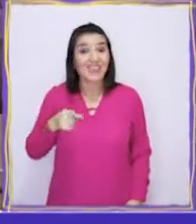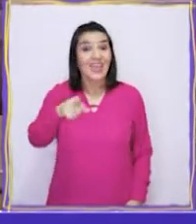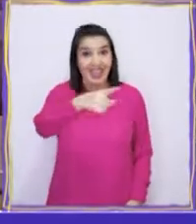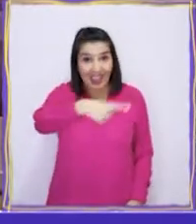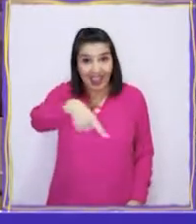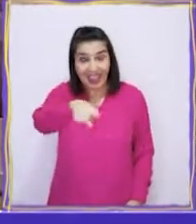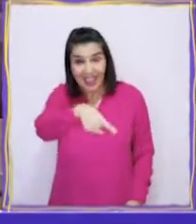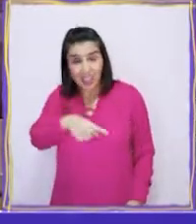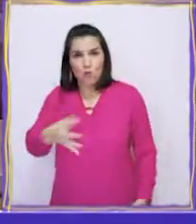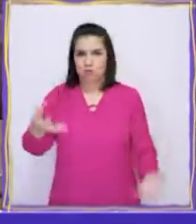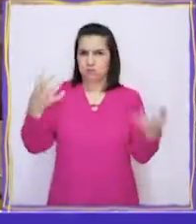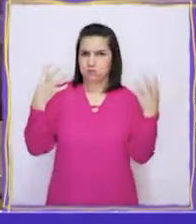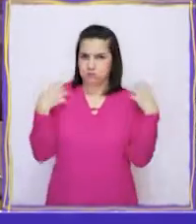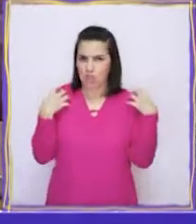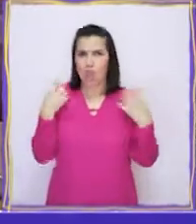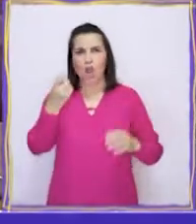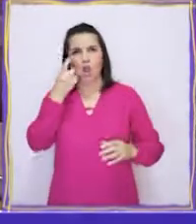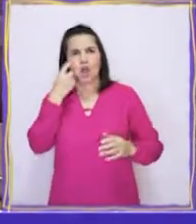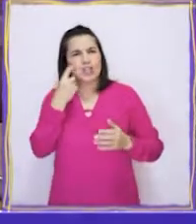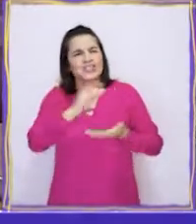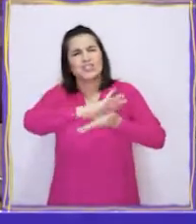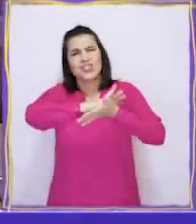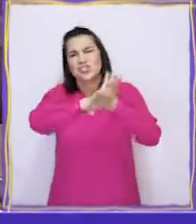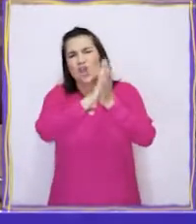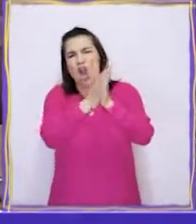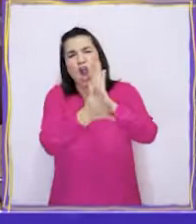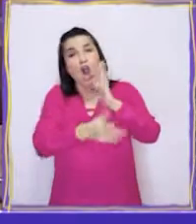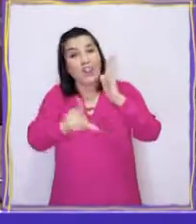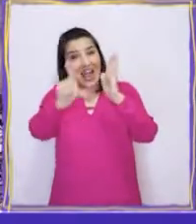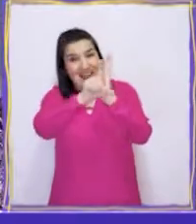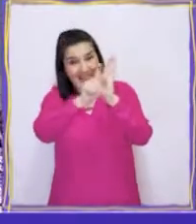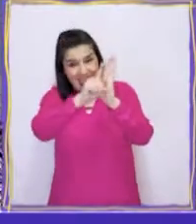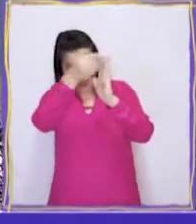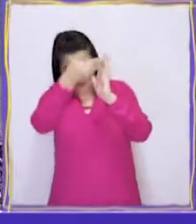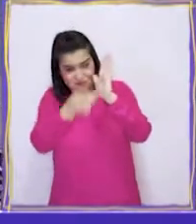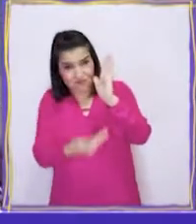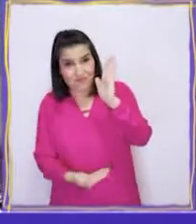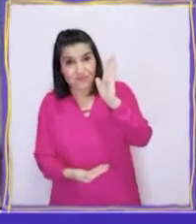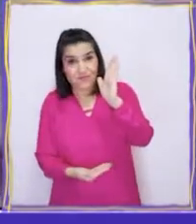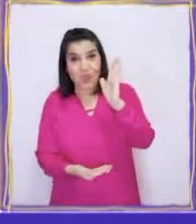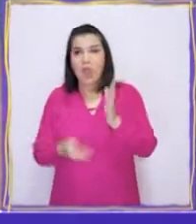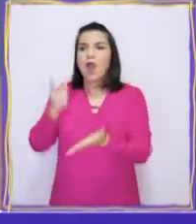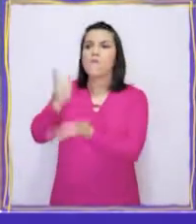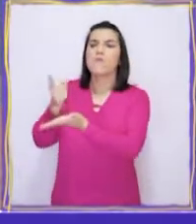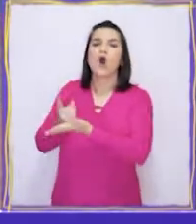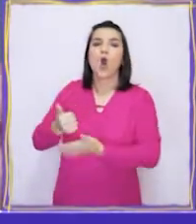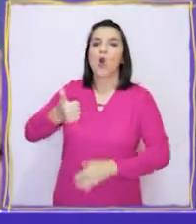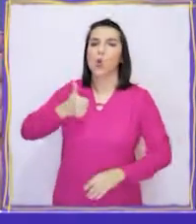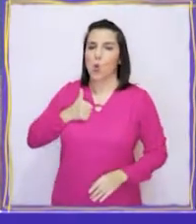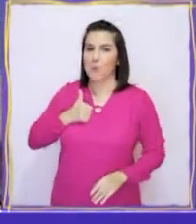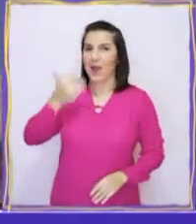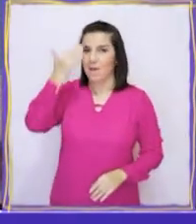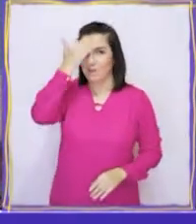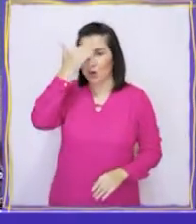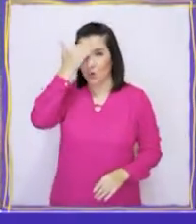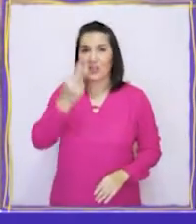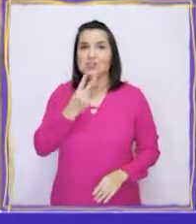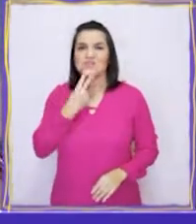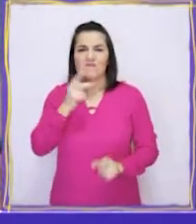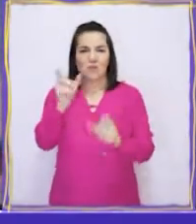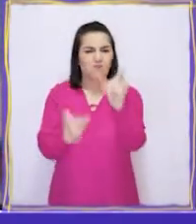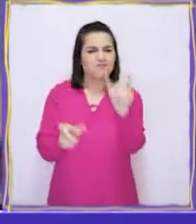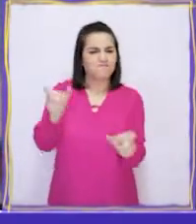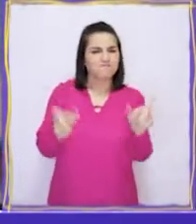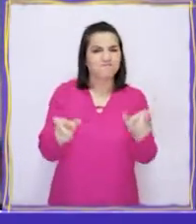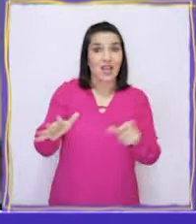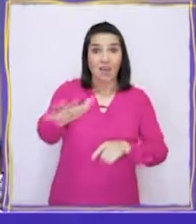que son los encargados de conocer todas las leyes, hacer que se cumplan y preocuparse de que vivamos en